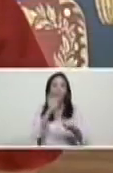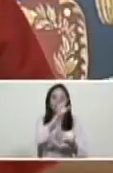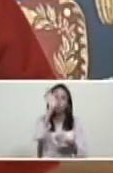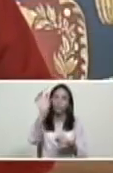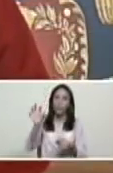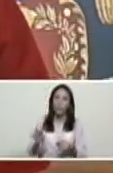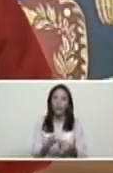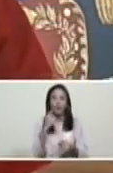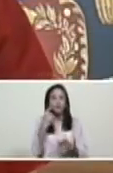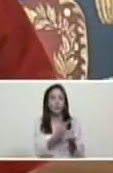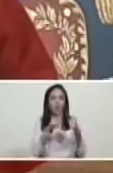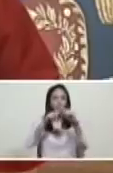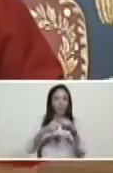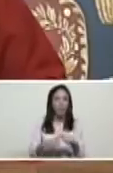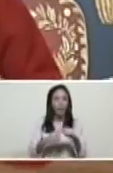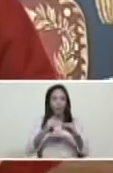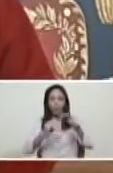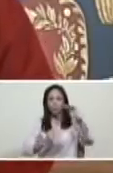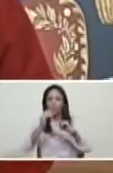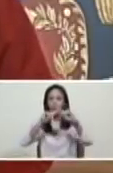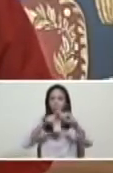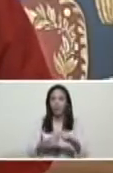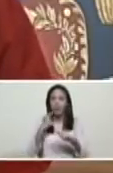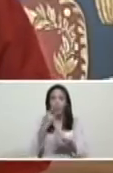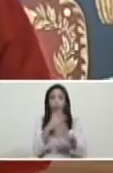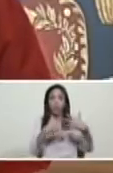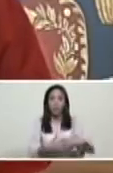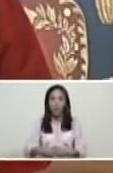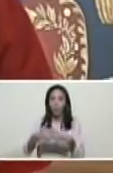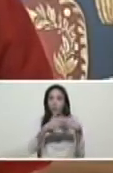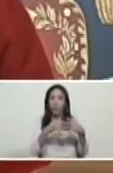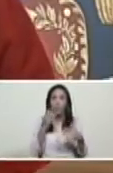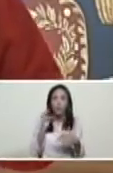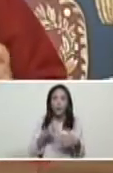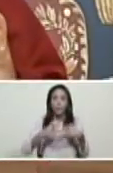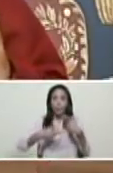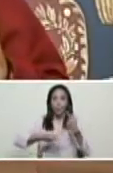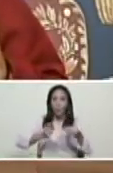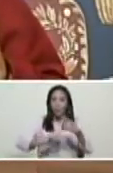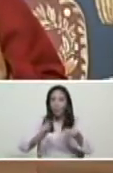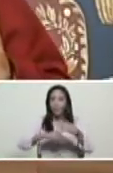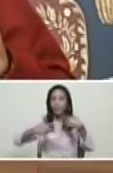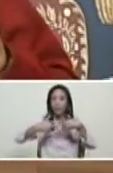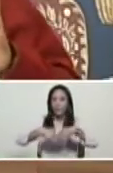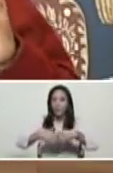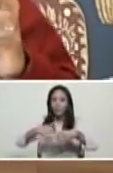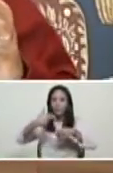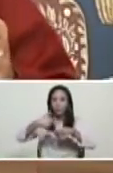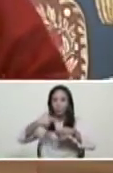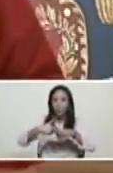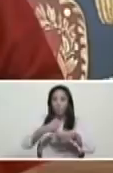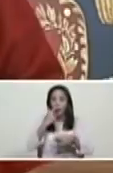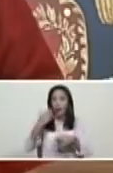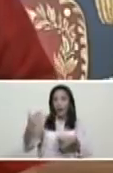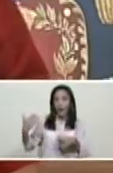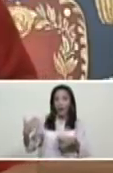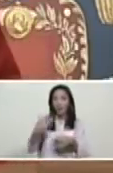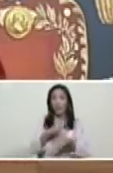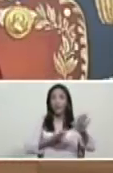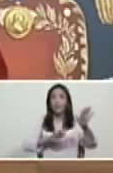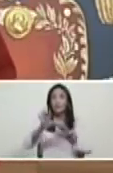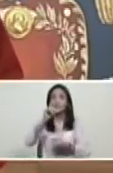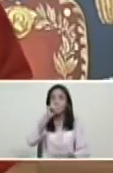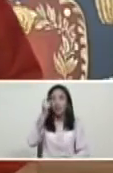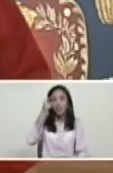los inventarios estadounidenses de crudo, el petróleo había sufrido en los últimos 15